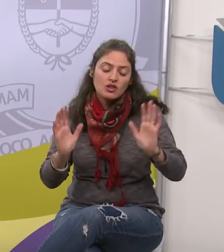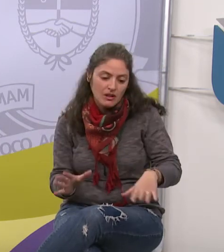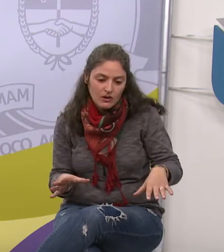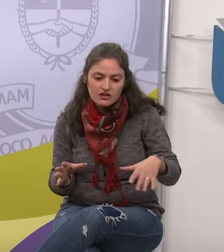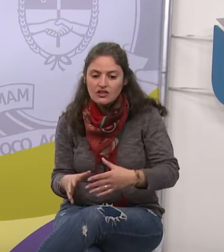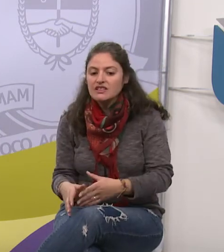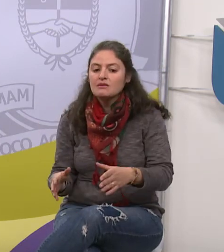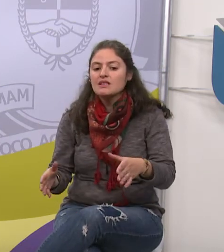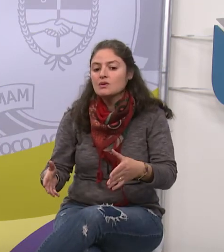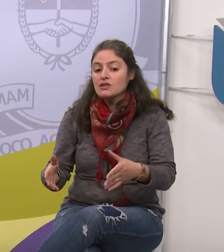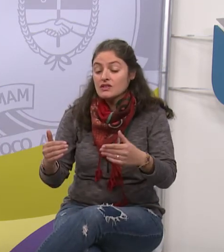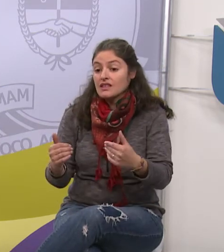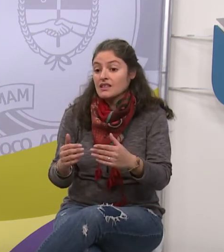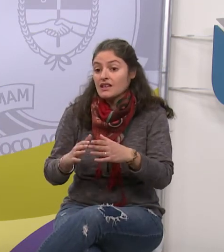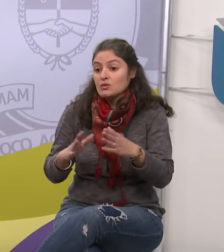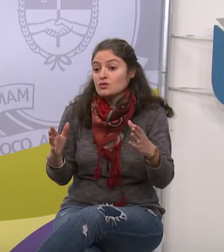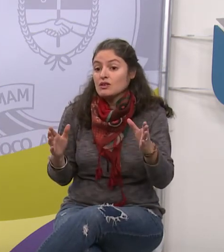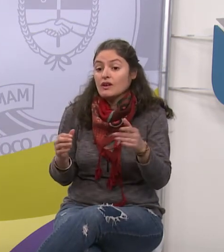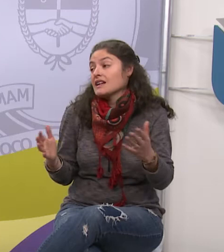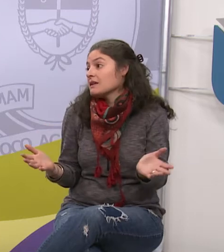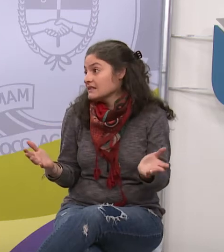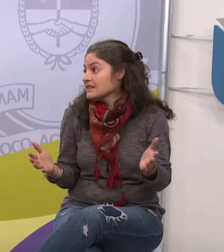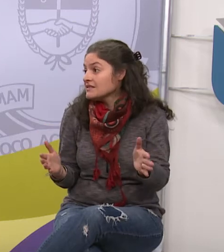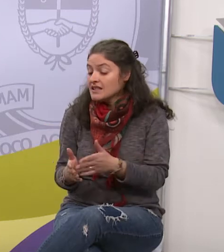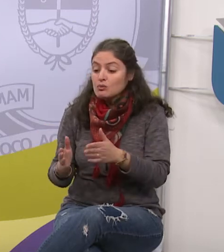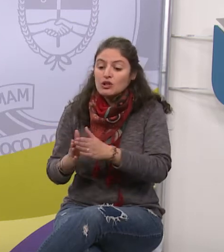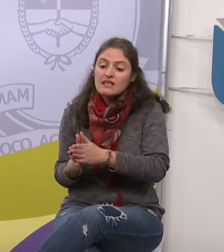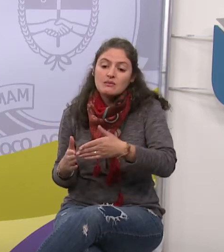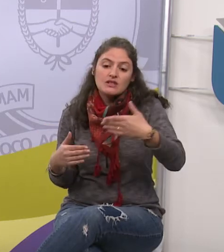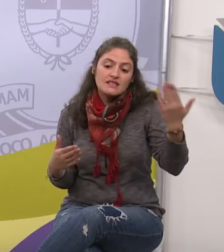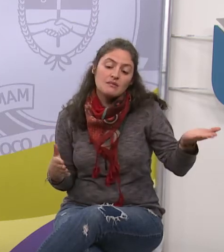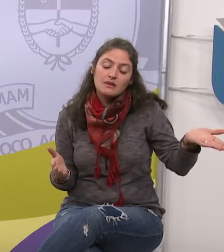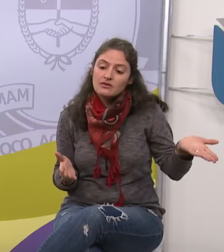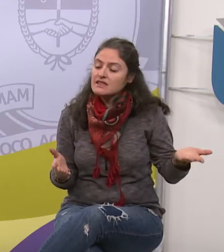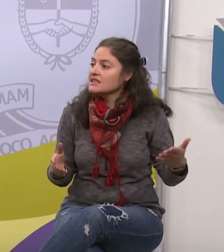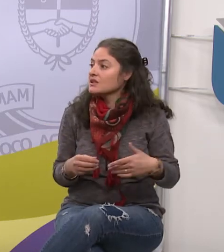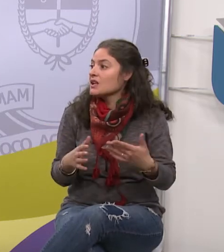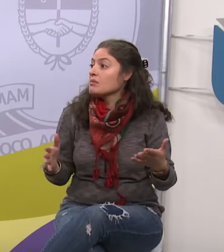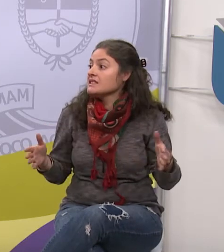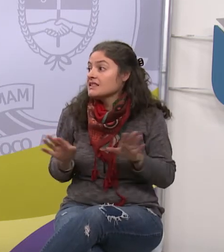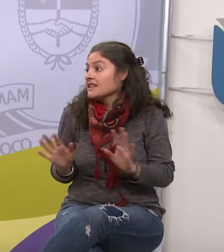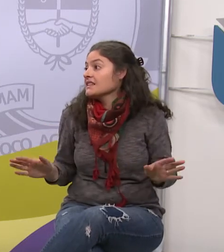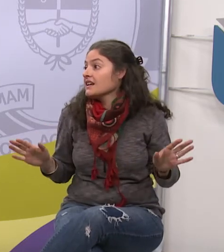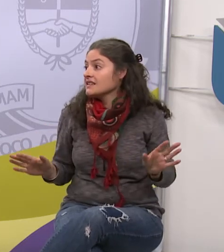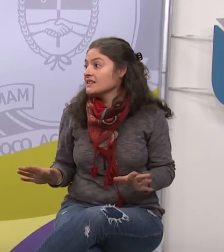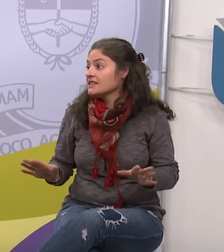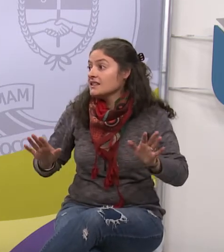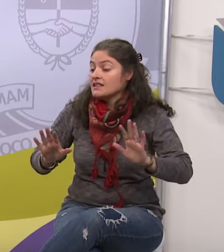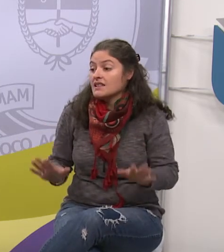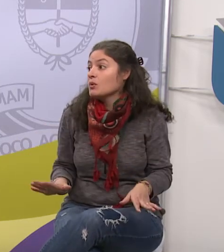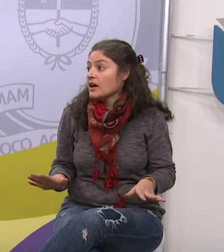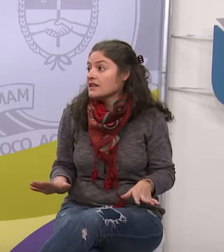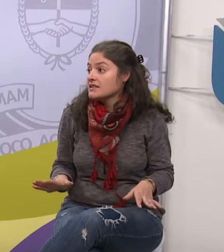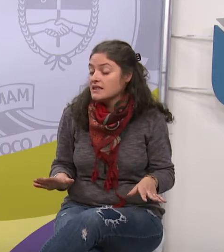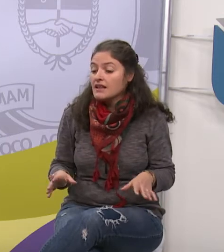tenemos estos 1.400 individuos, que es un número alarmante, pero no sabemos si siempre fue así, que es una especie que tiene estas características y